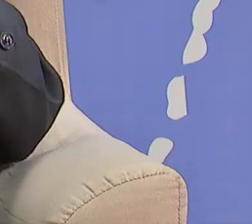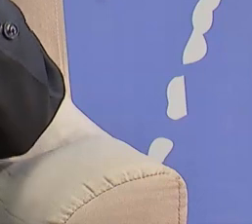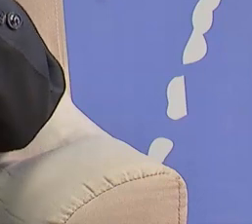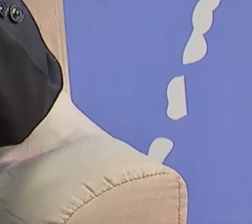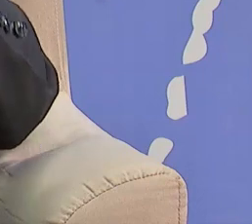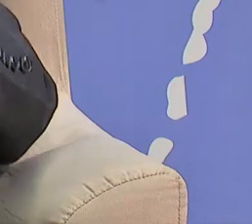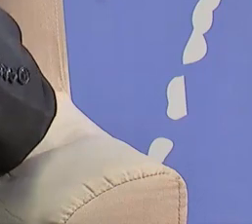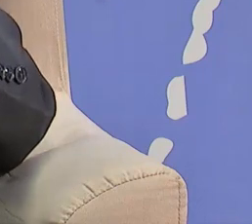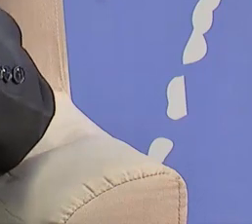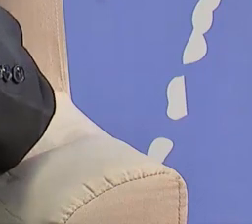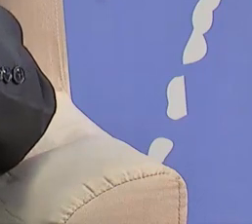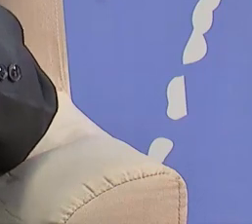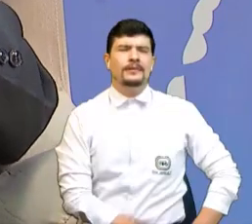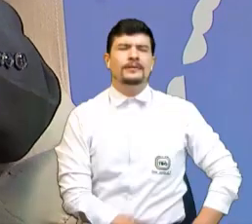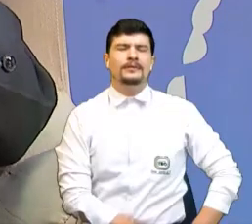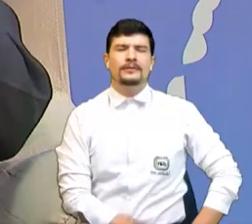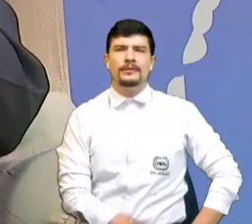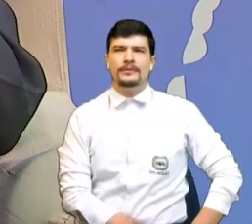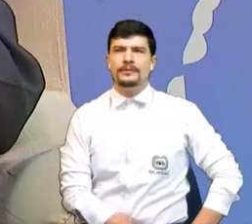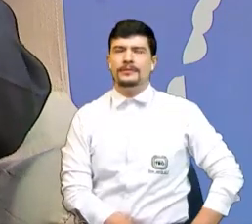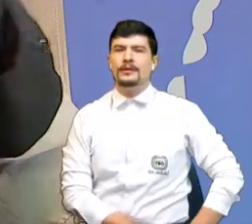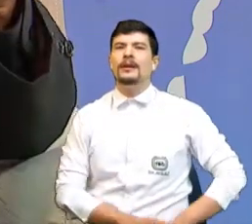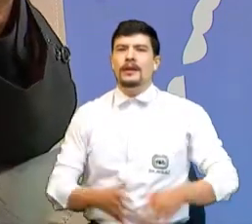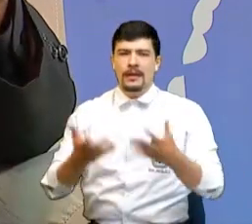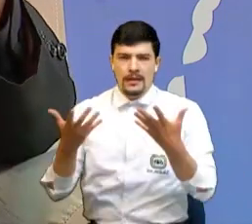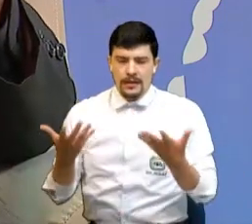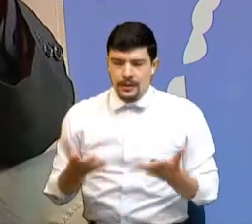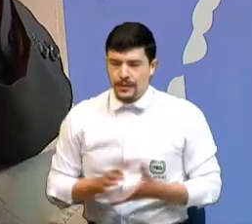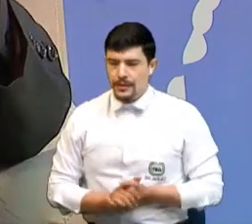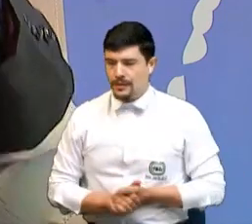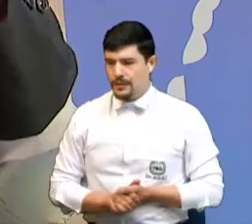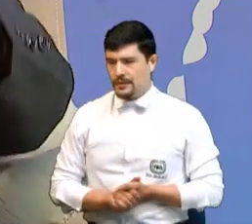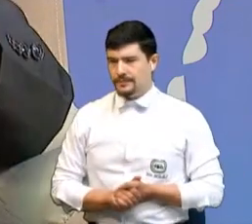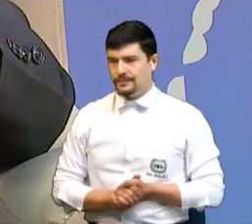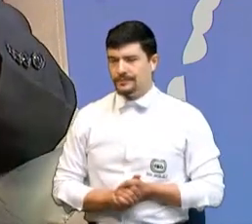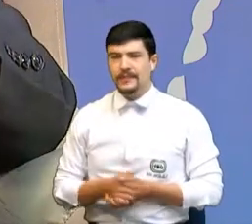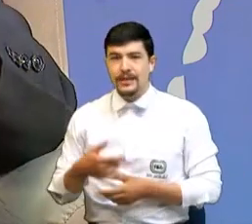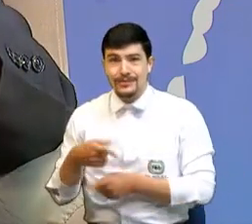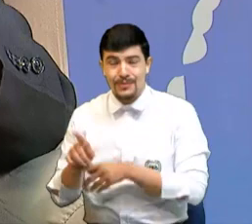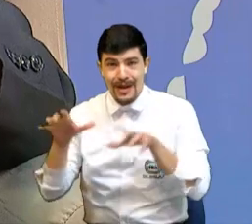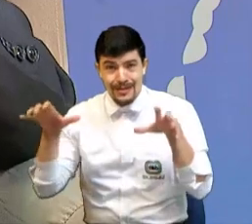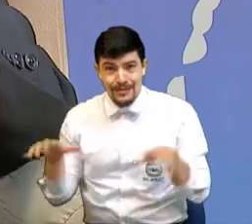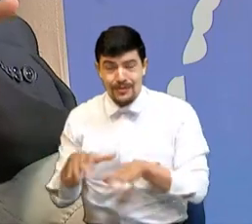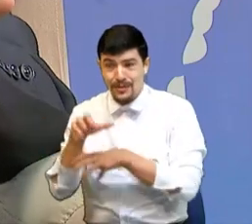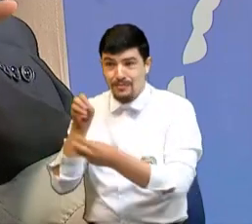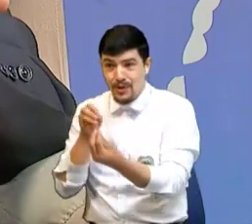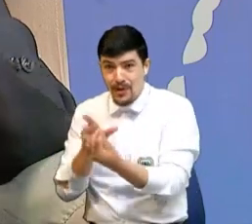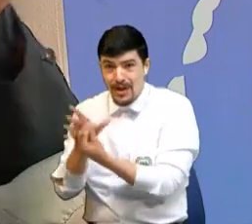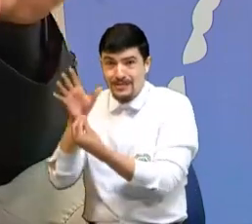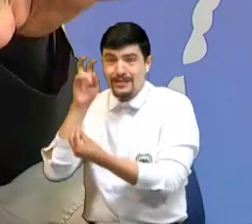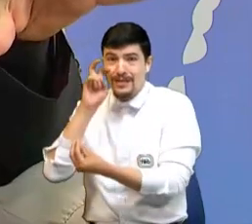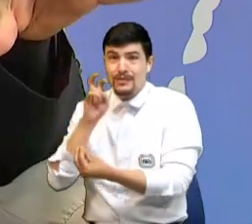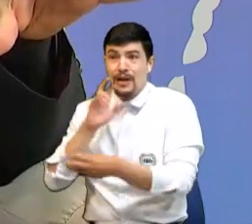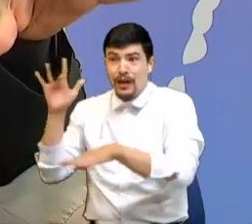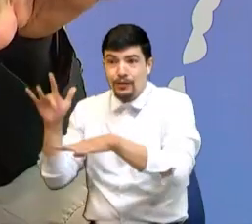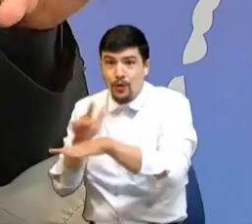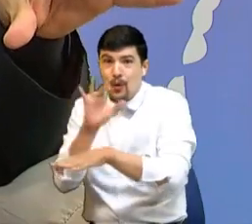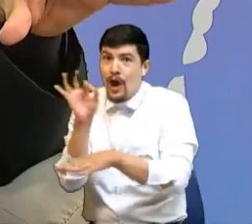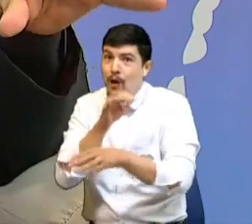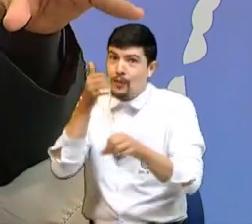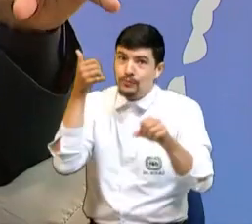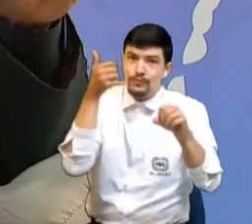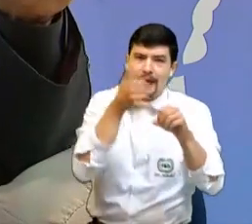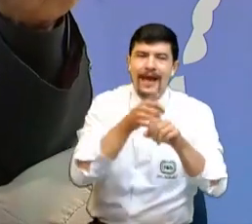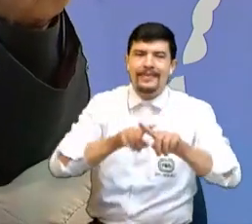la libertad sexual de una persona, sea quien sea, son hechos punibles. Y el legislador por eso ha hecho